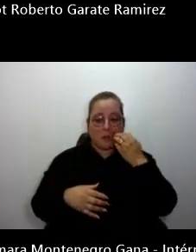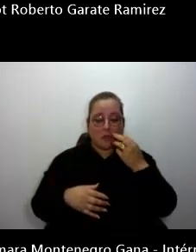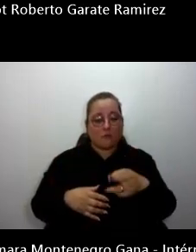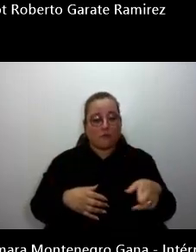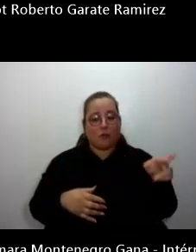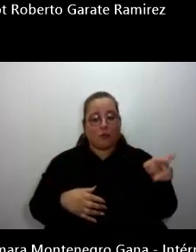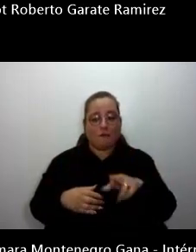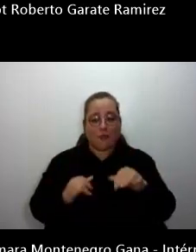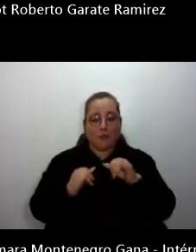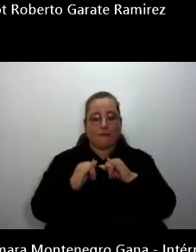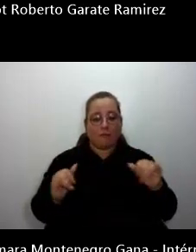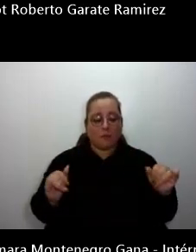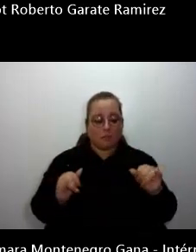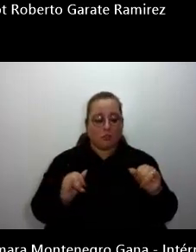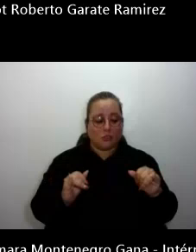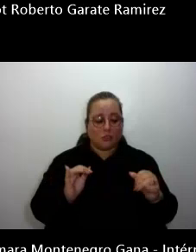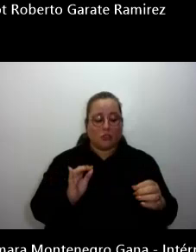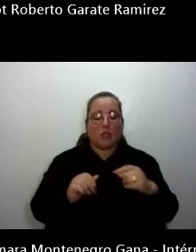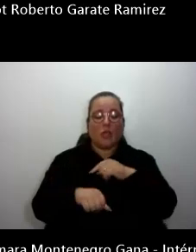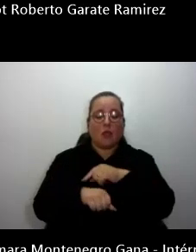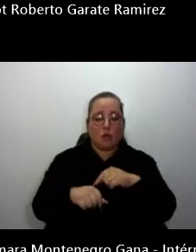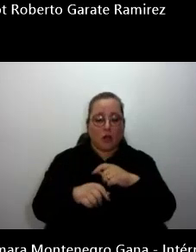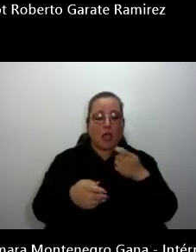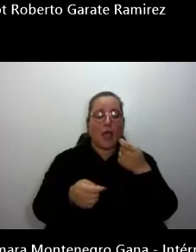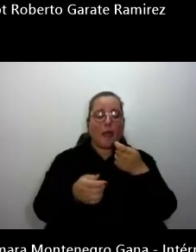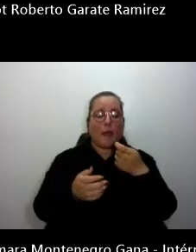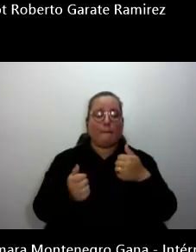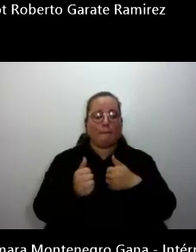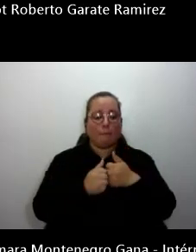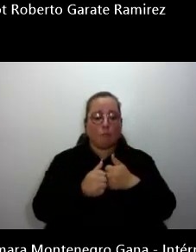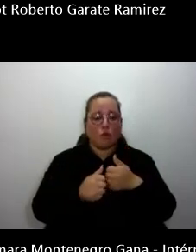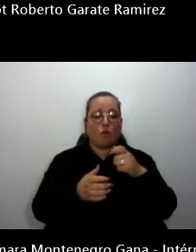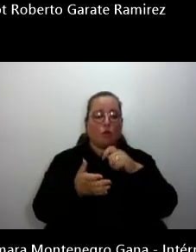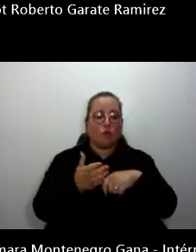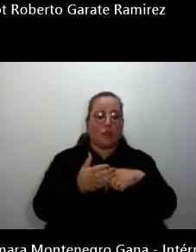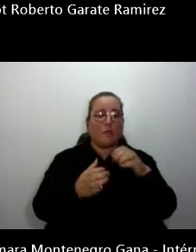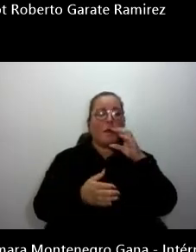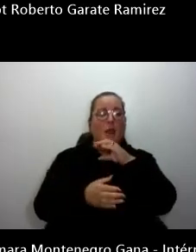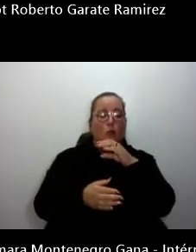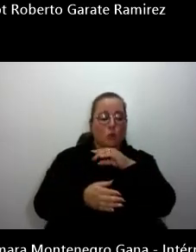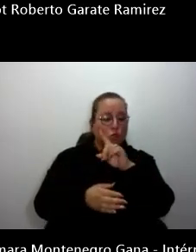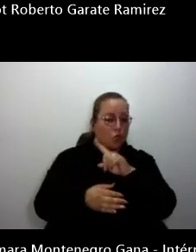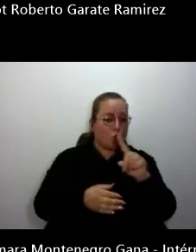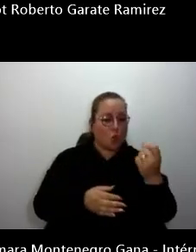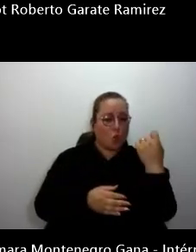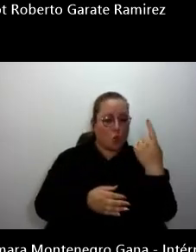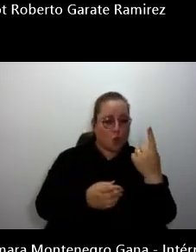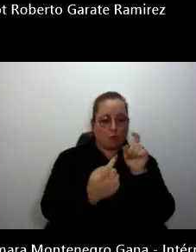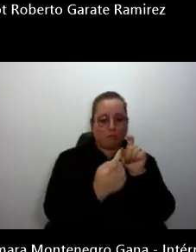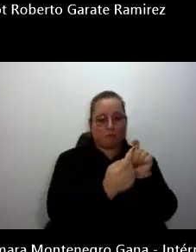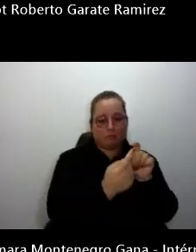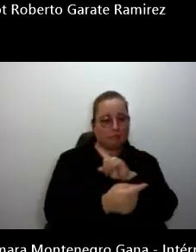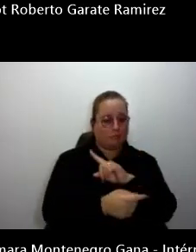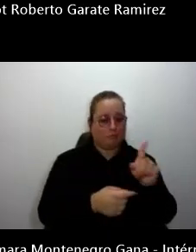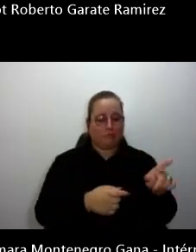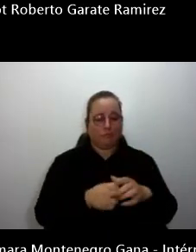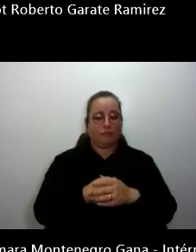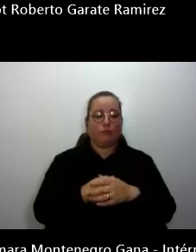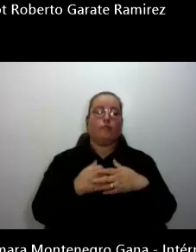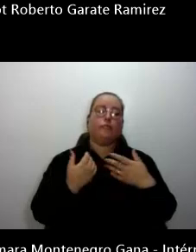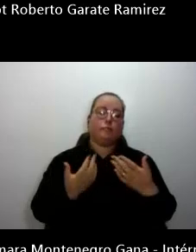y volver a mencionar que las horas de apoyo contratadas son para el curso y no para un estudiante en particular. Por